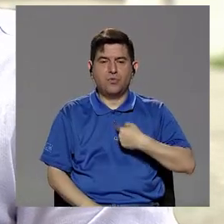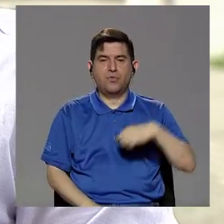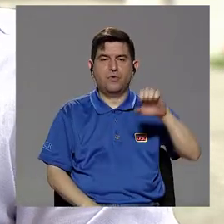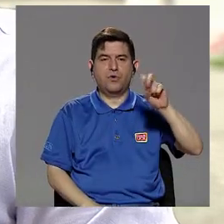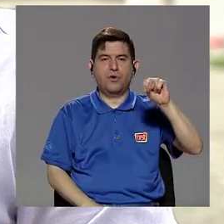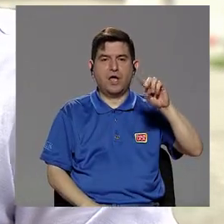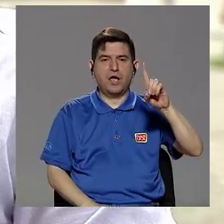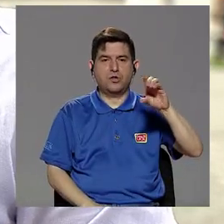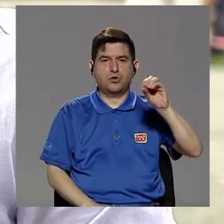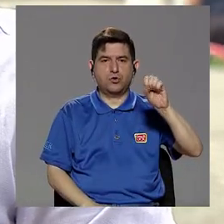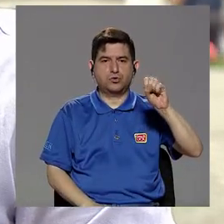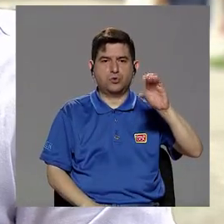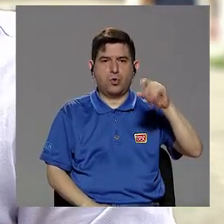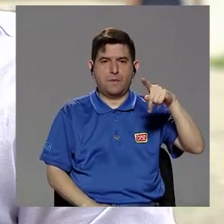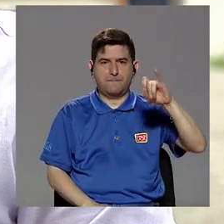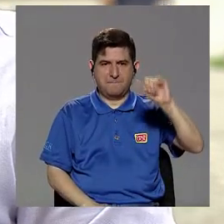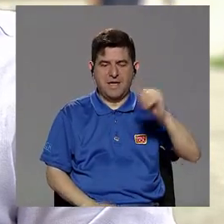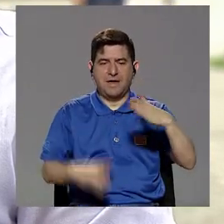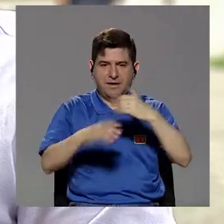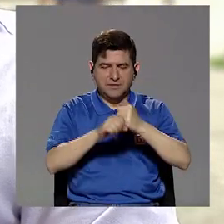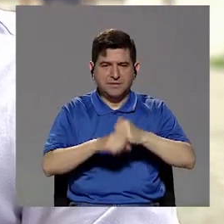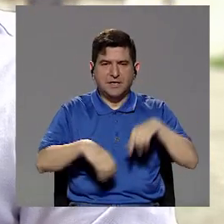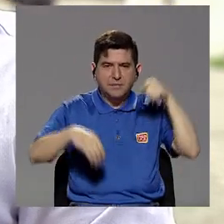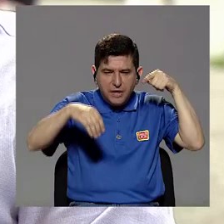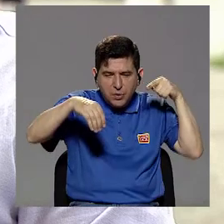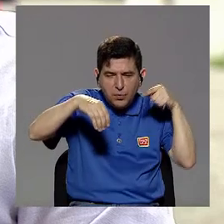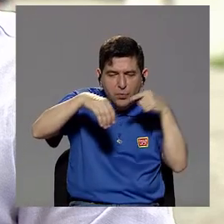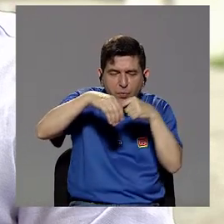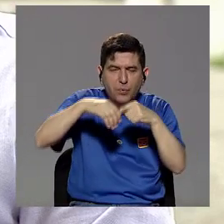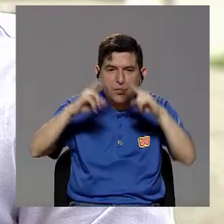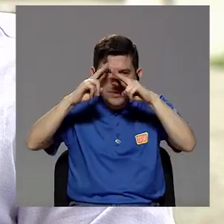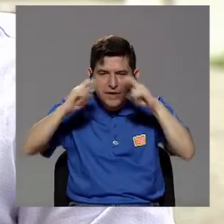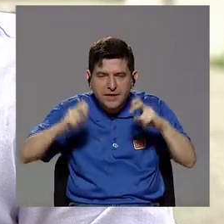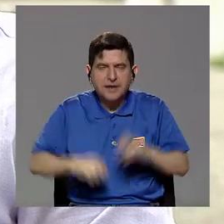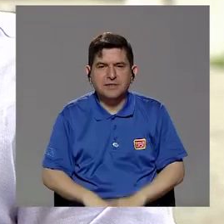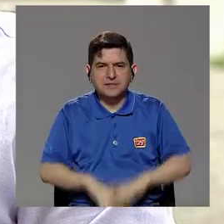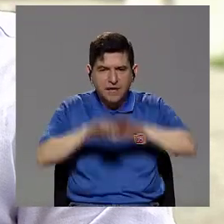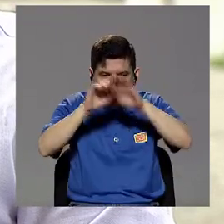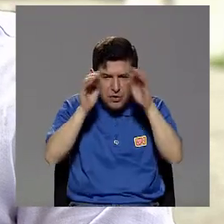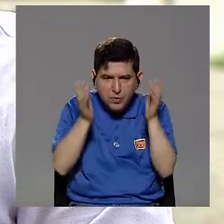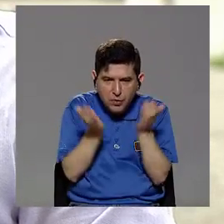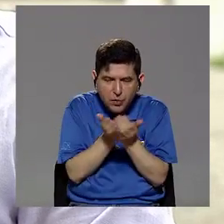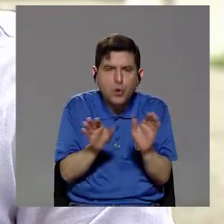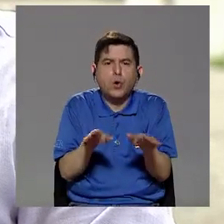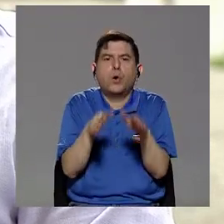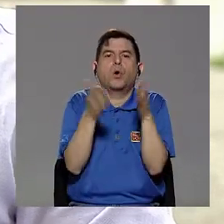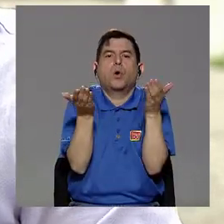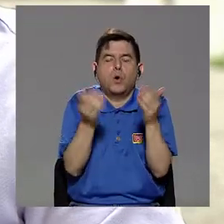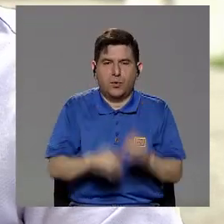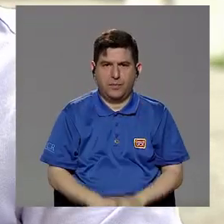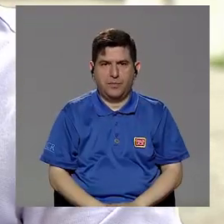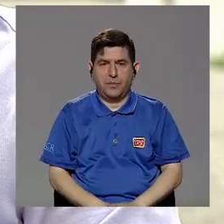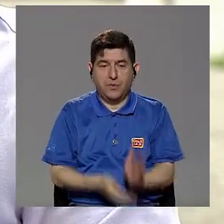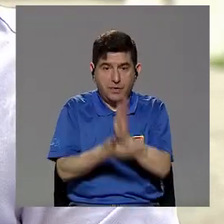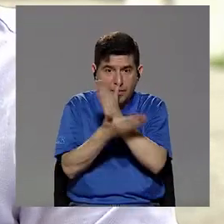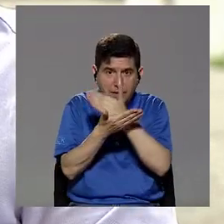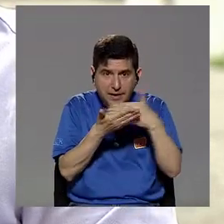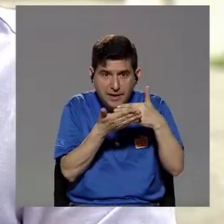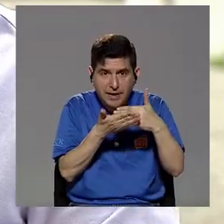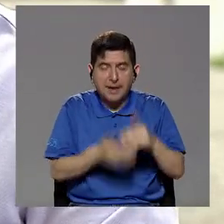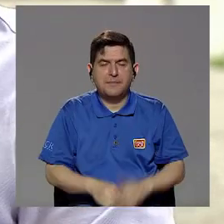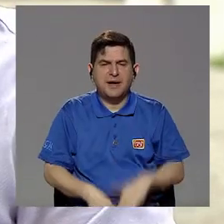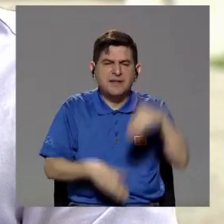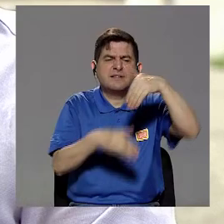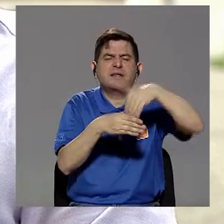una endoscopía, que es meter una camarita dentro del caño de la orina para revisar cómo es que está la pared de la vejiga, cómo es que está el epitelio, que es la capa que